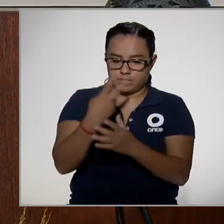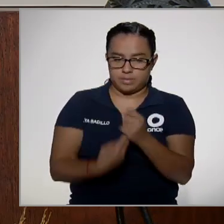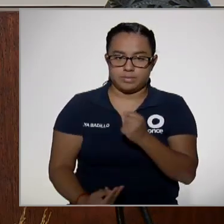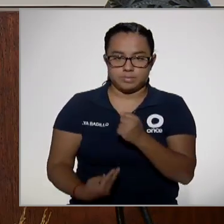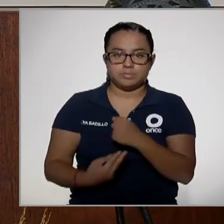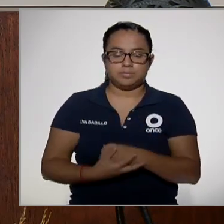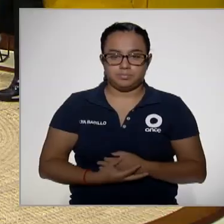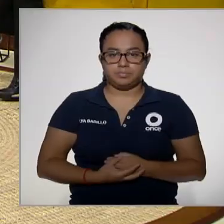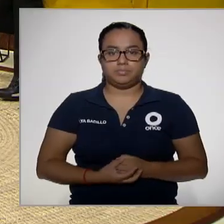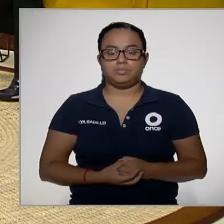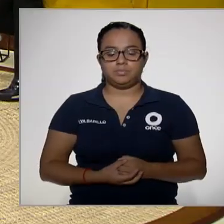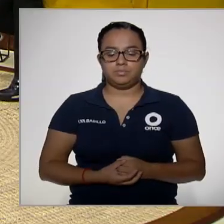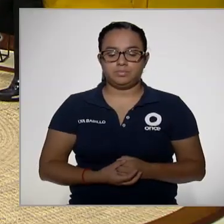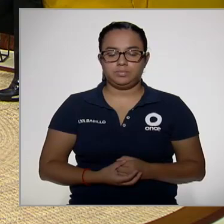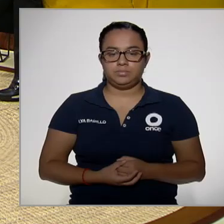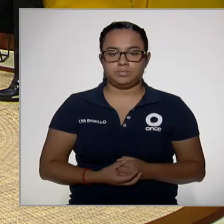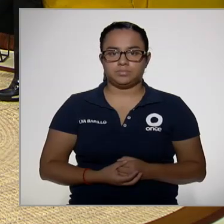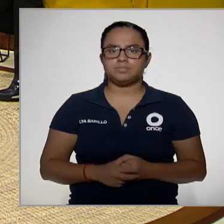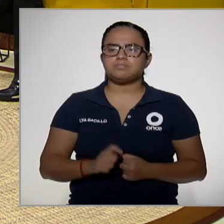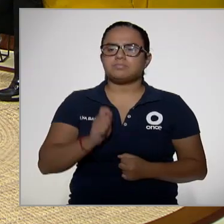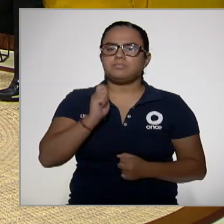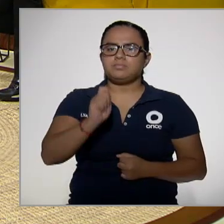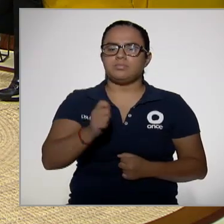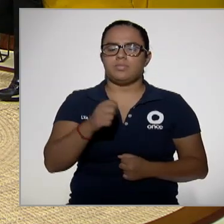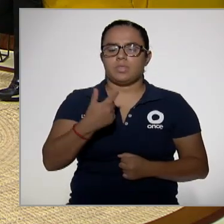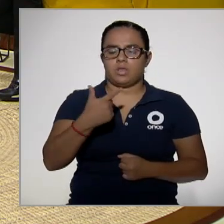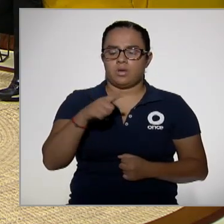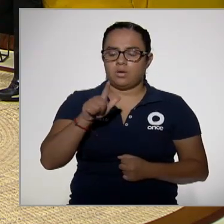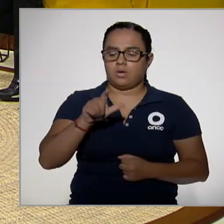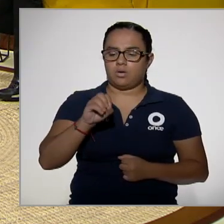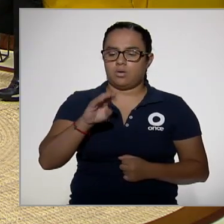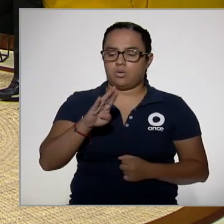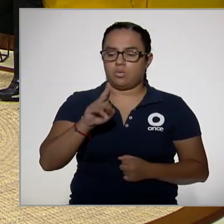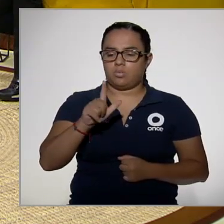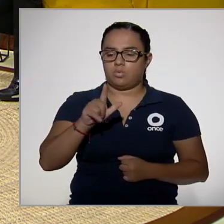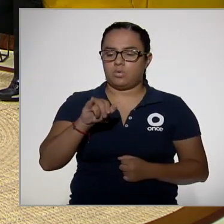acompañados que tienen que ver las globulina